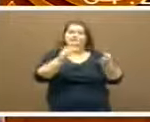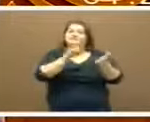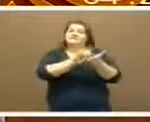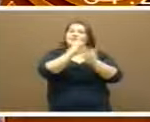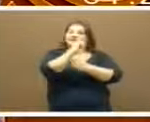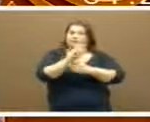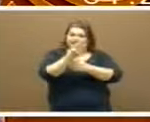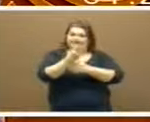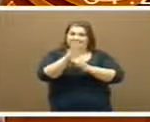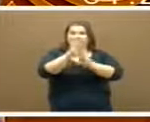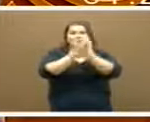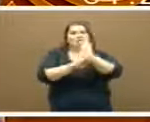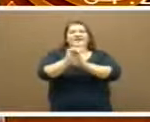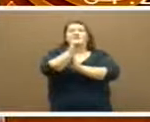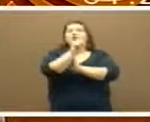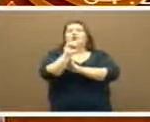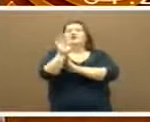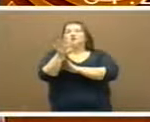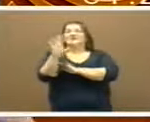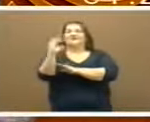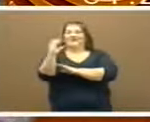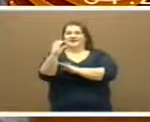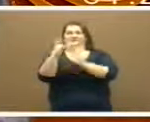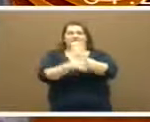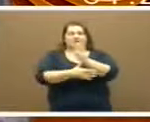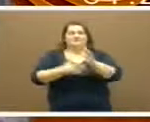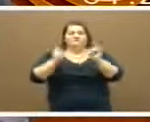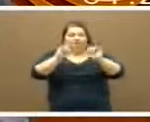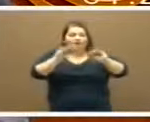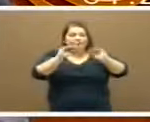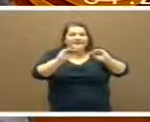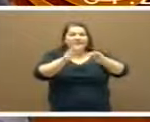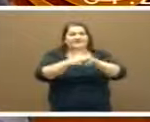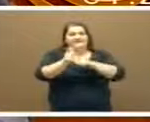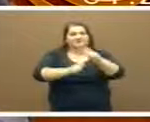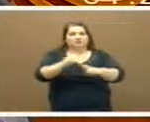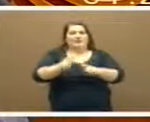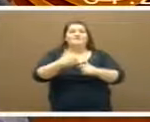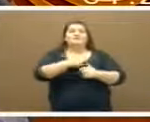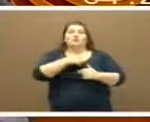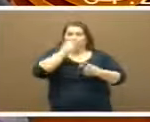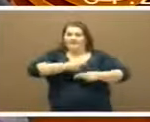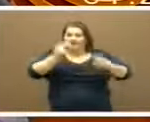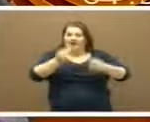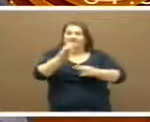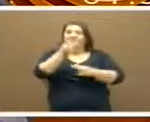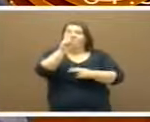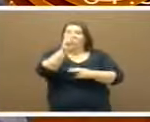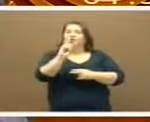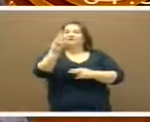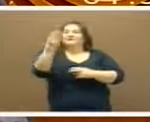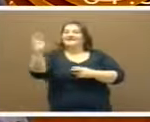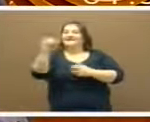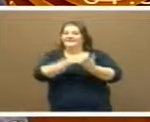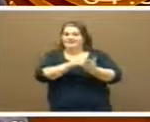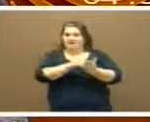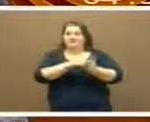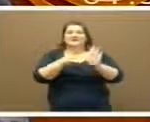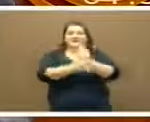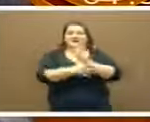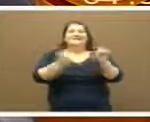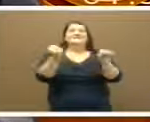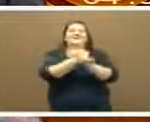03 al programa 114C, que es la formación del personal de Administración Pública, por un valor, las tres, de 130.000. Aquí hablamos del